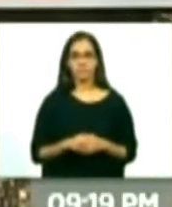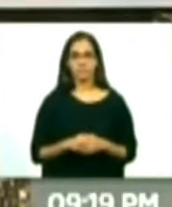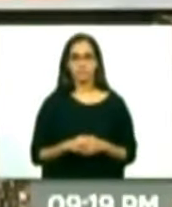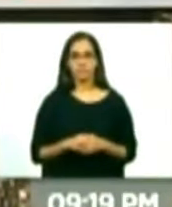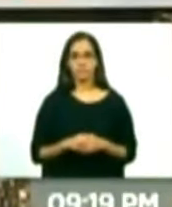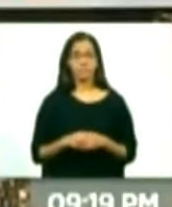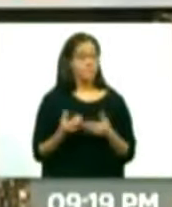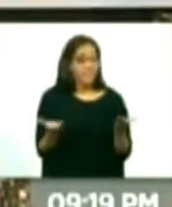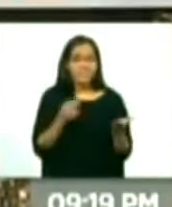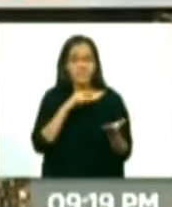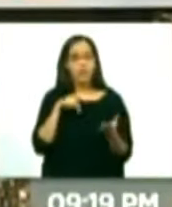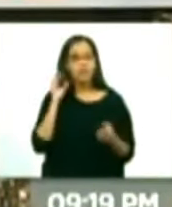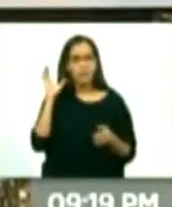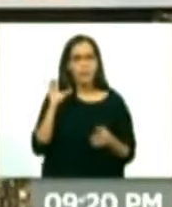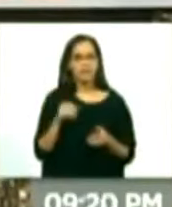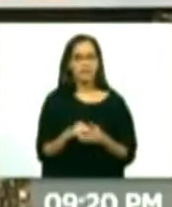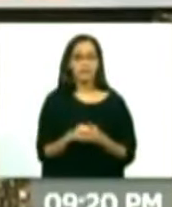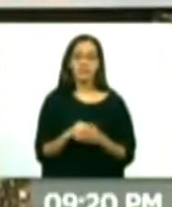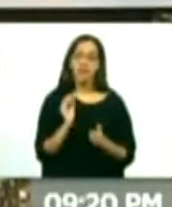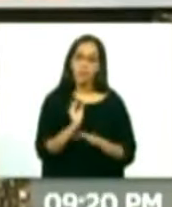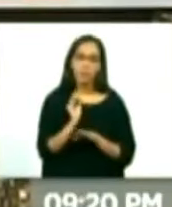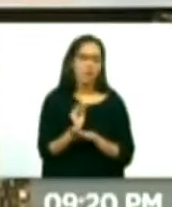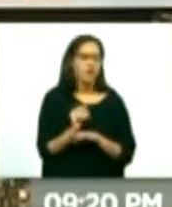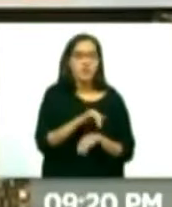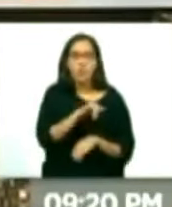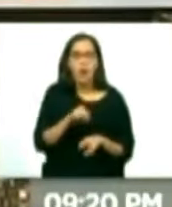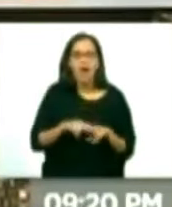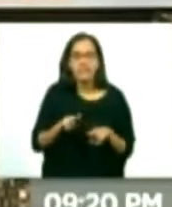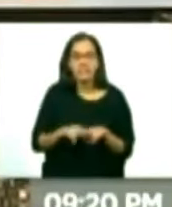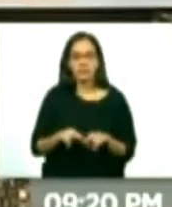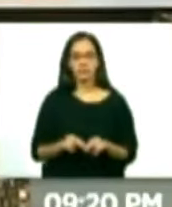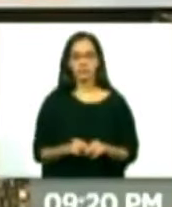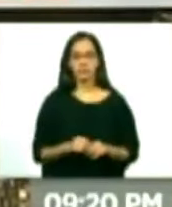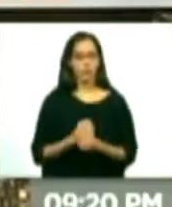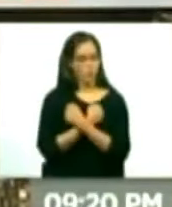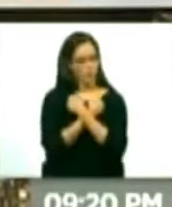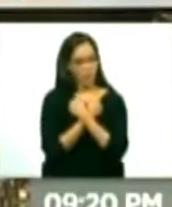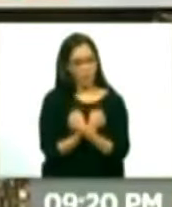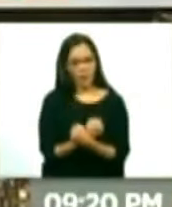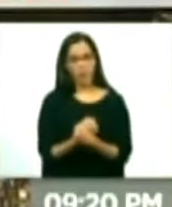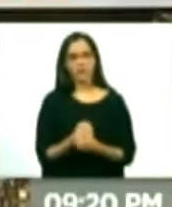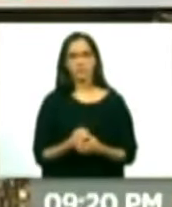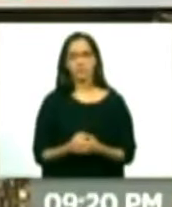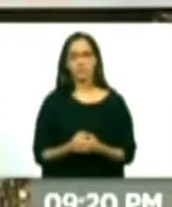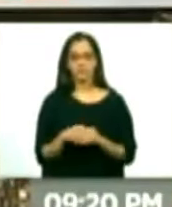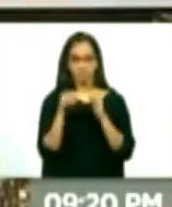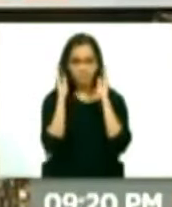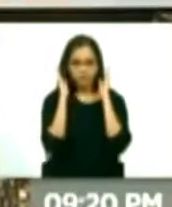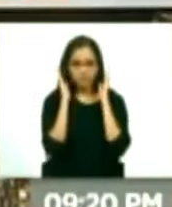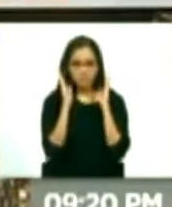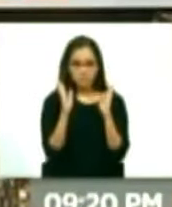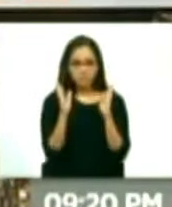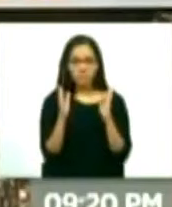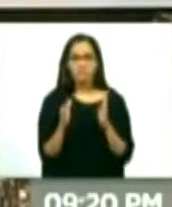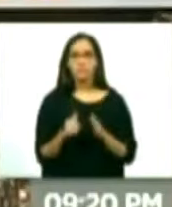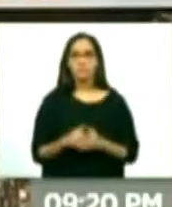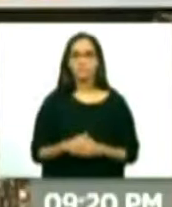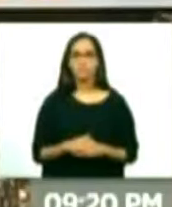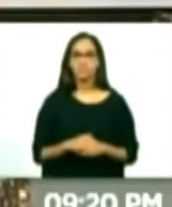Así es nuestra patria, ¿eh? Debemos cuidarlo como los niños, como las niñas, con amor, con dedicación,